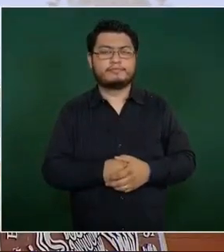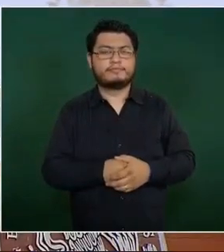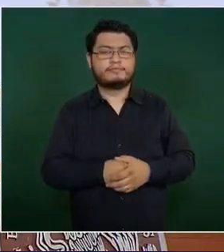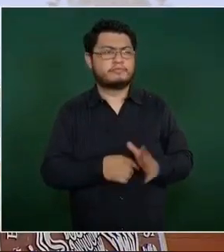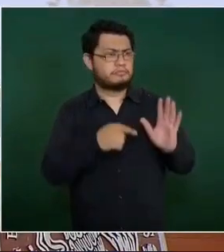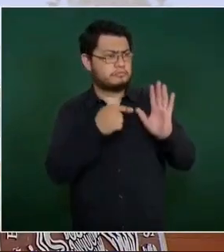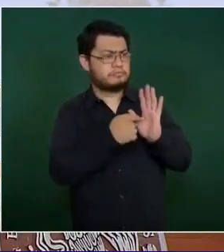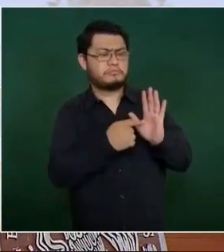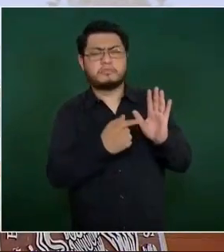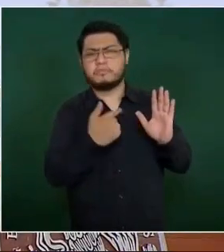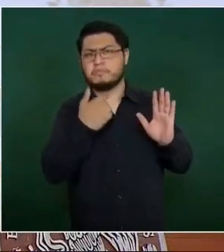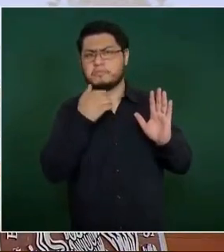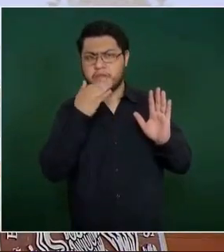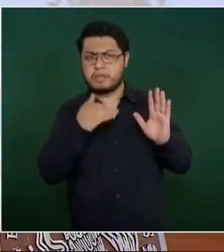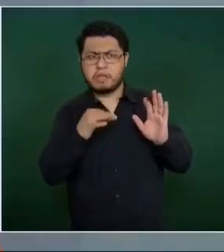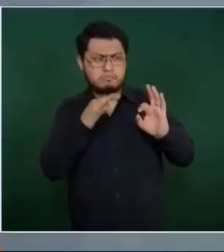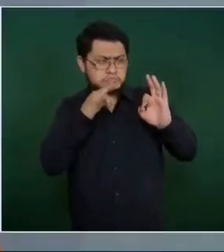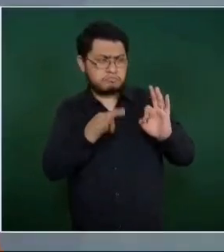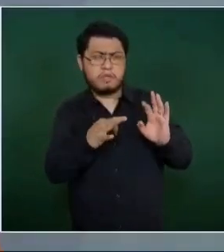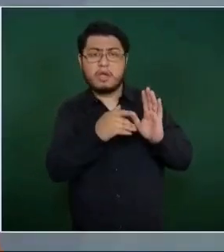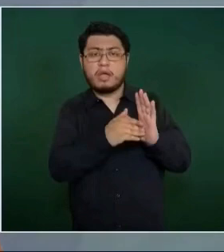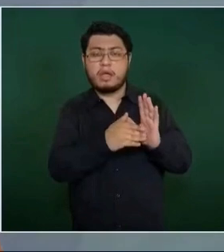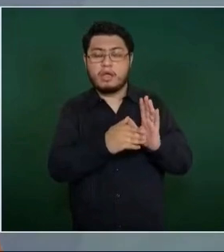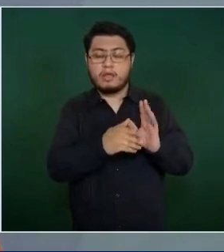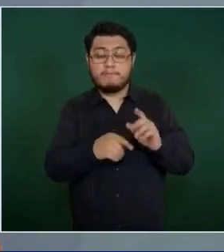Y de acuerdo a las tarifas,